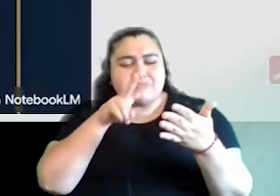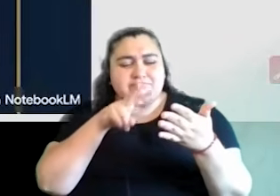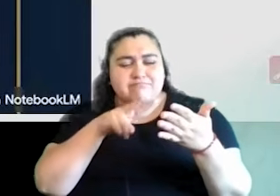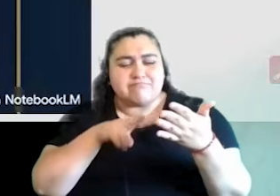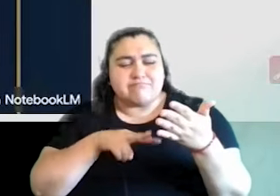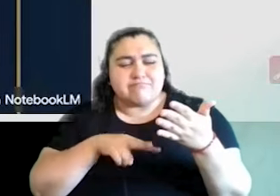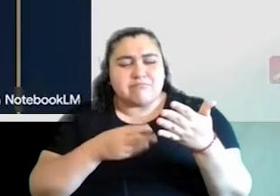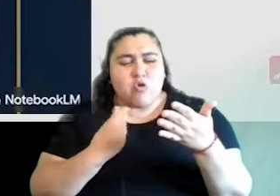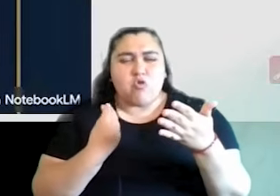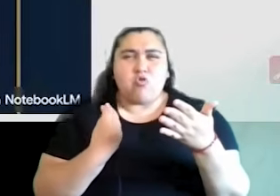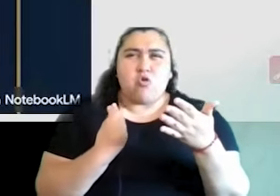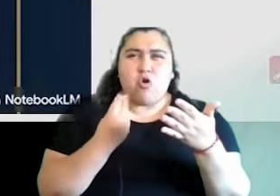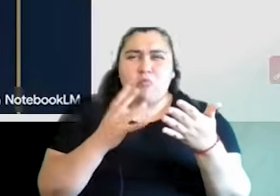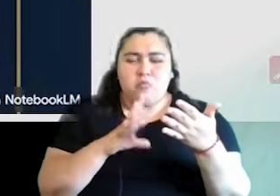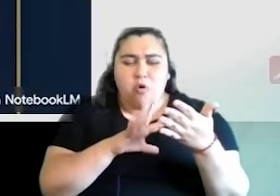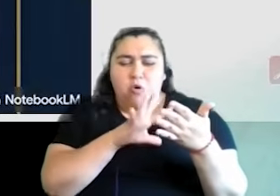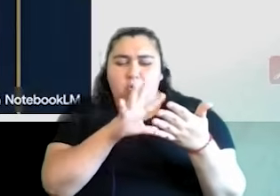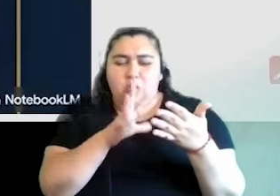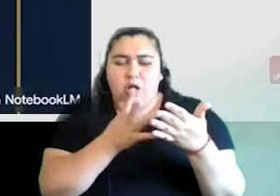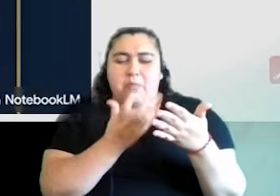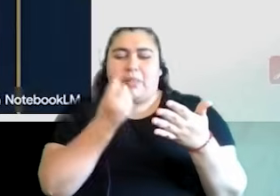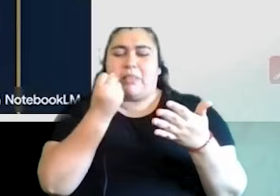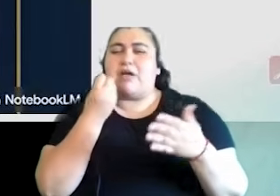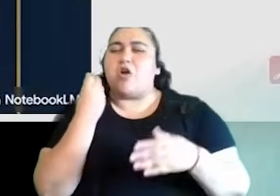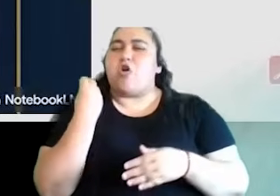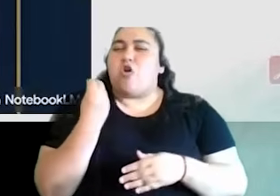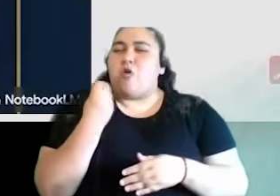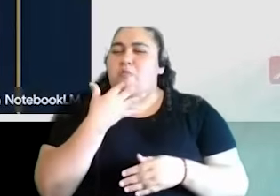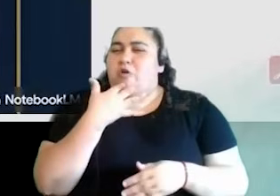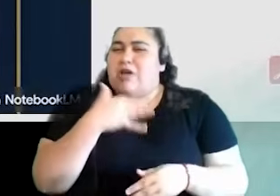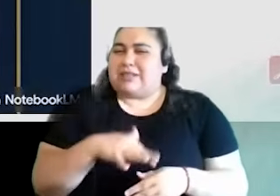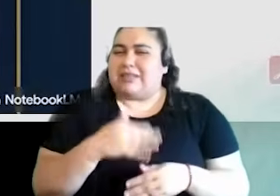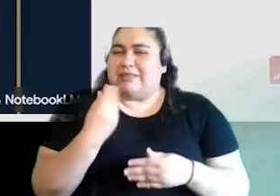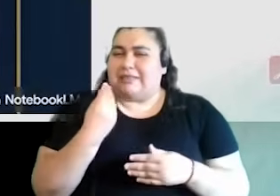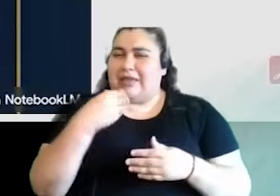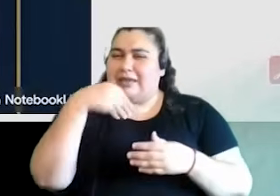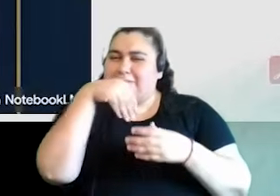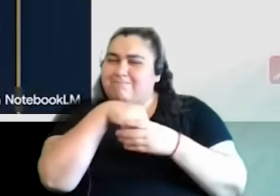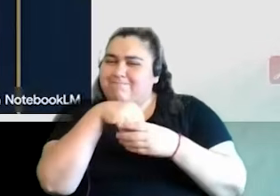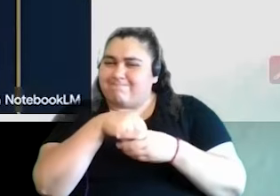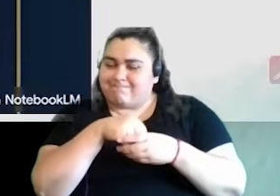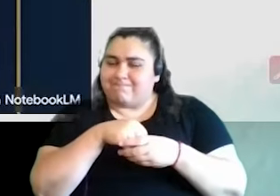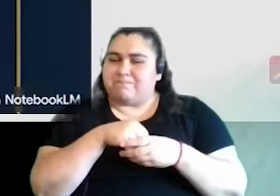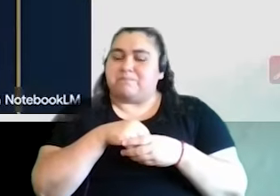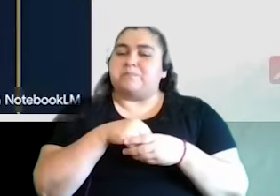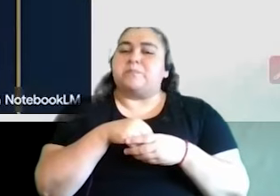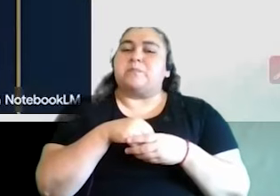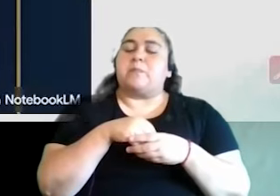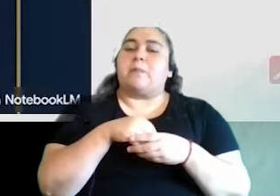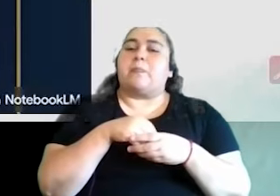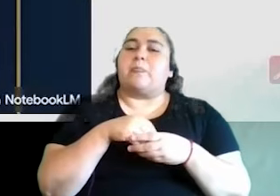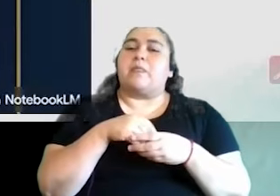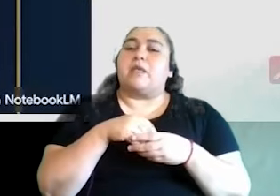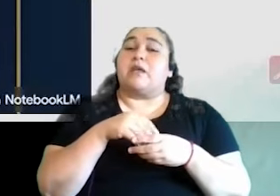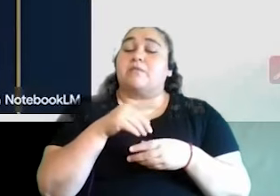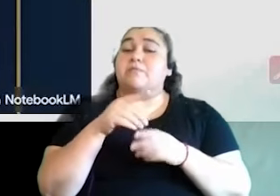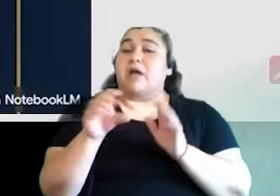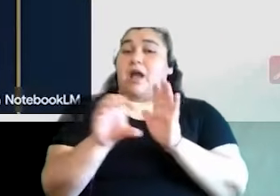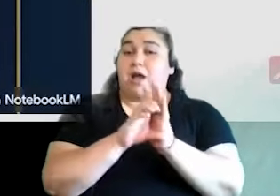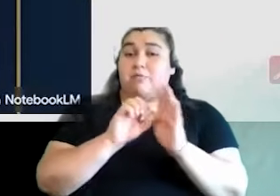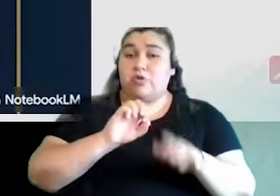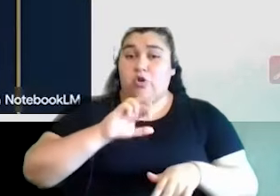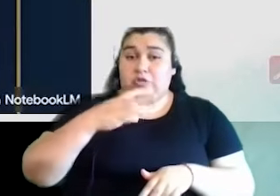un desmarañamiento de todos estos componentes. Y en este caso, este capítulo 3 de este título